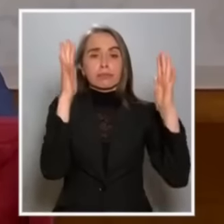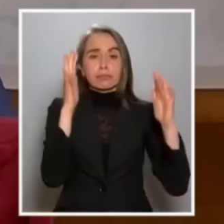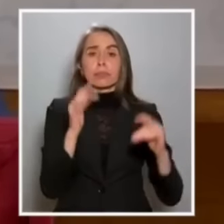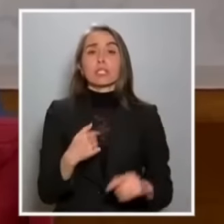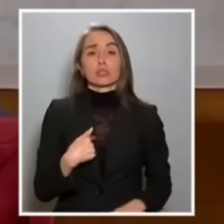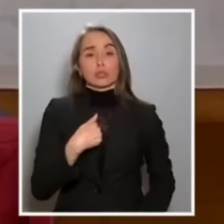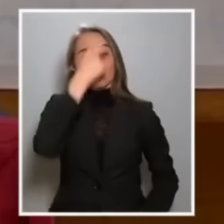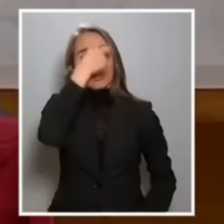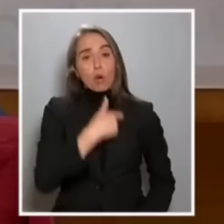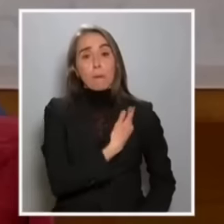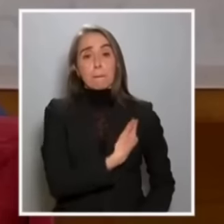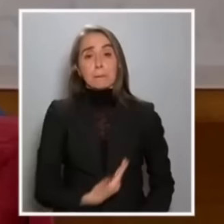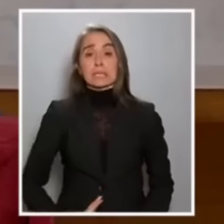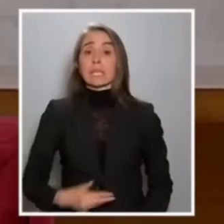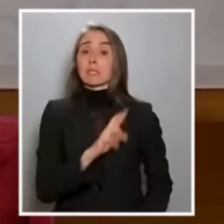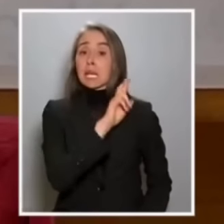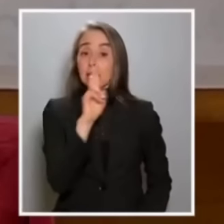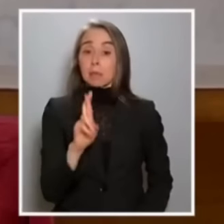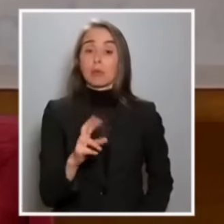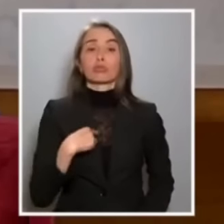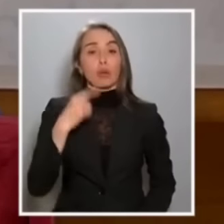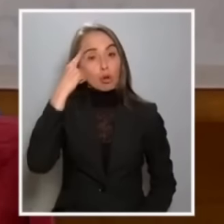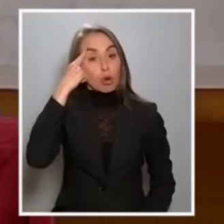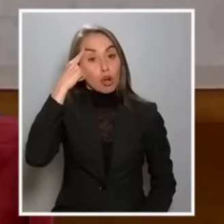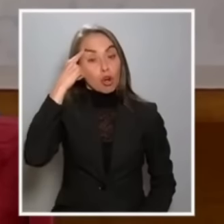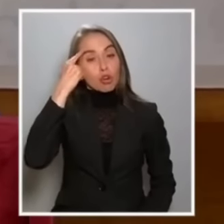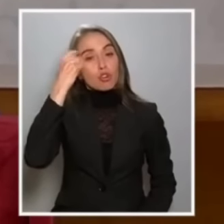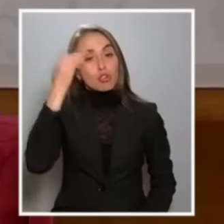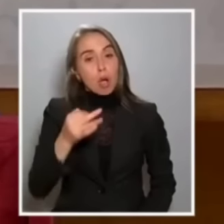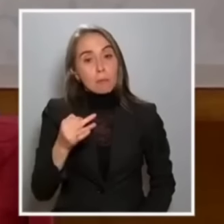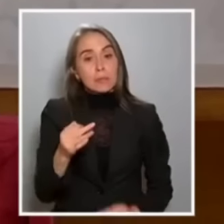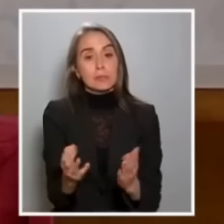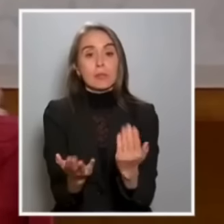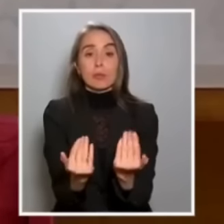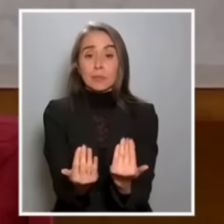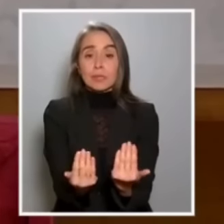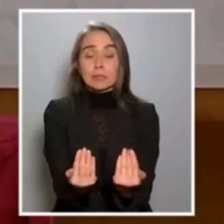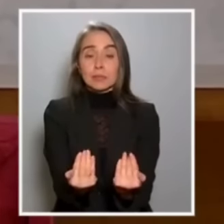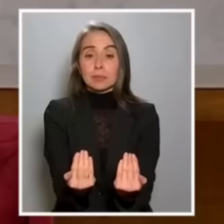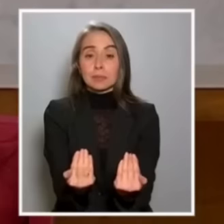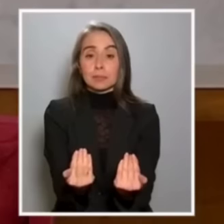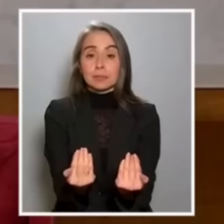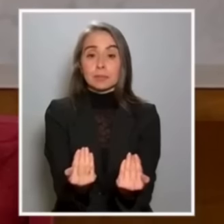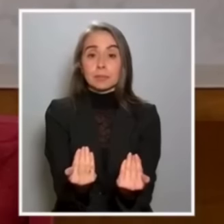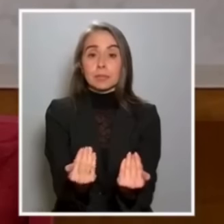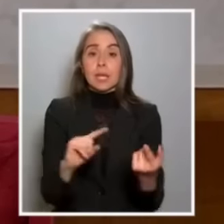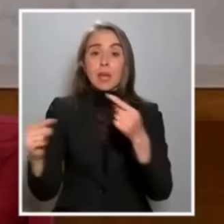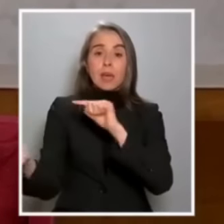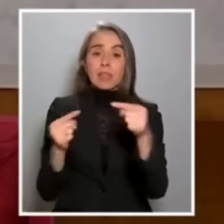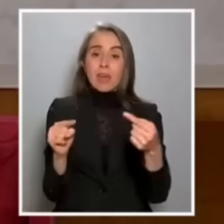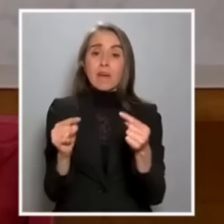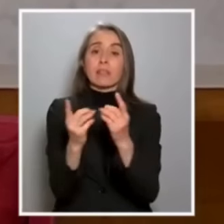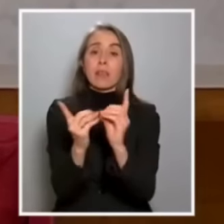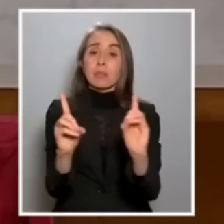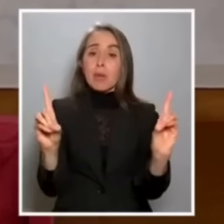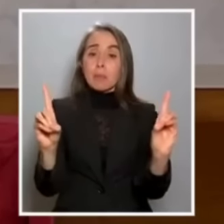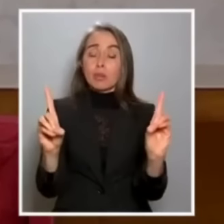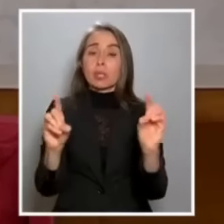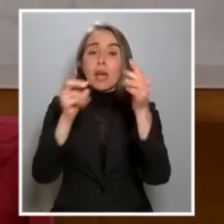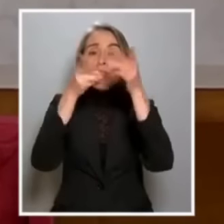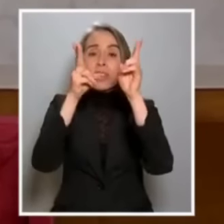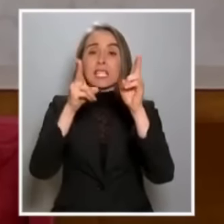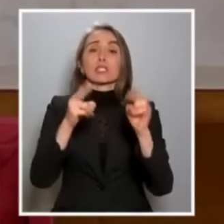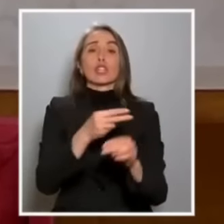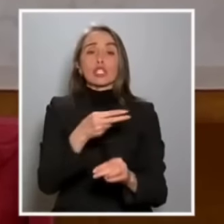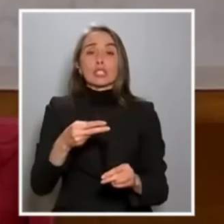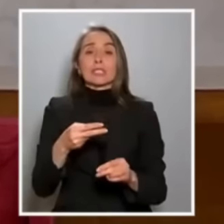Como presidente de la República, estoy convencido de la necesidad de dar un debate democrático en materia de derechos